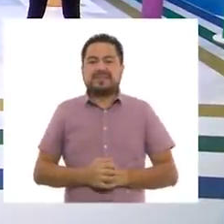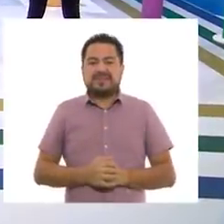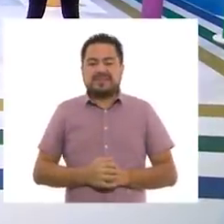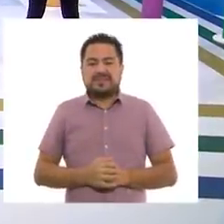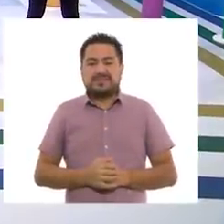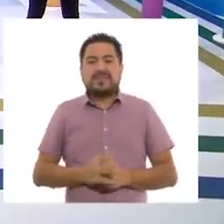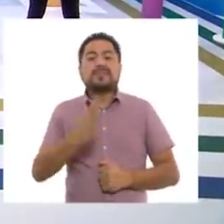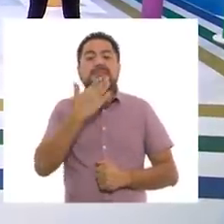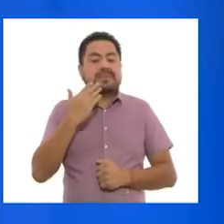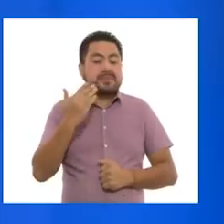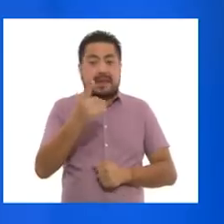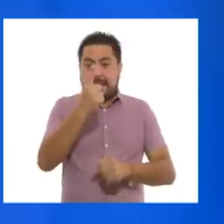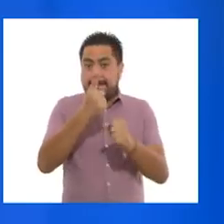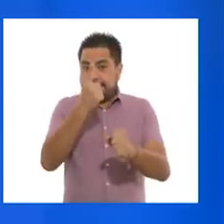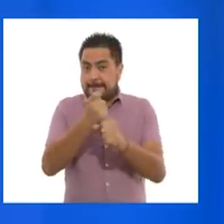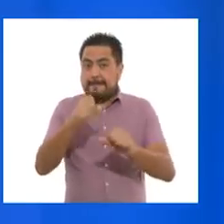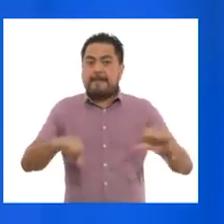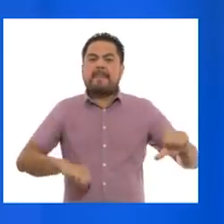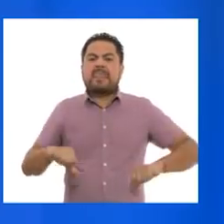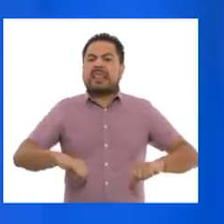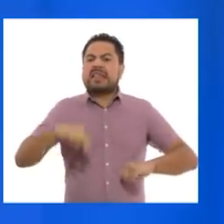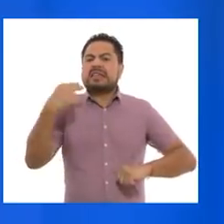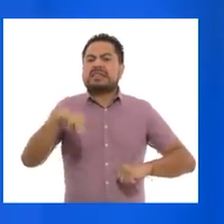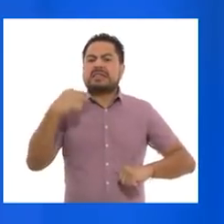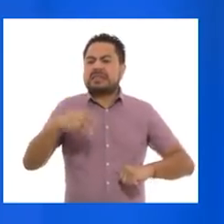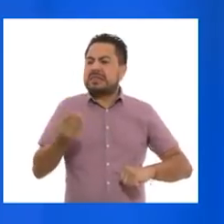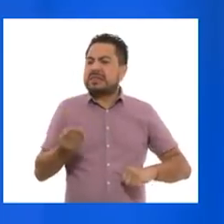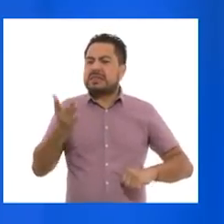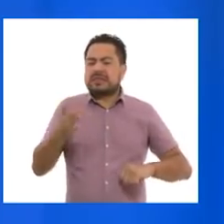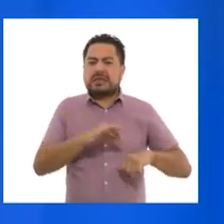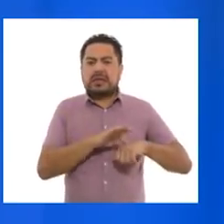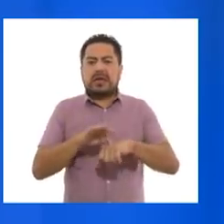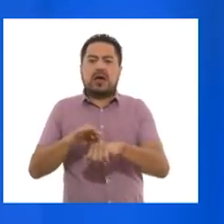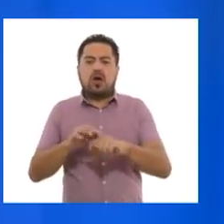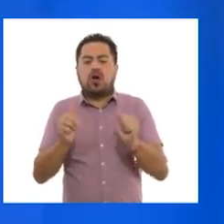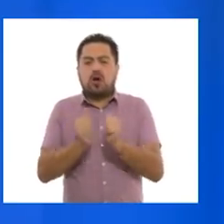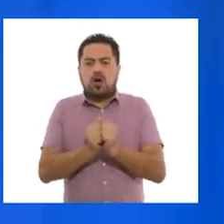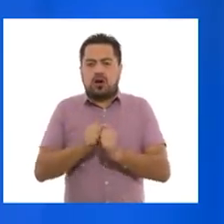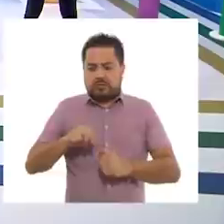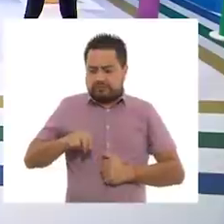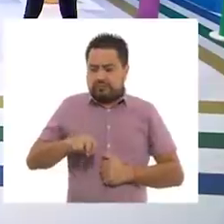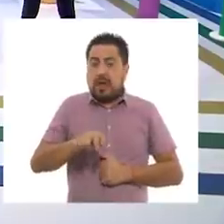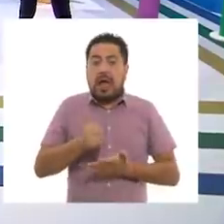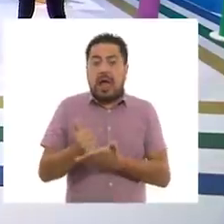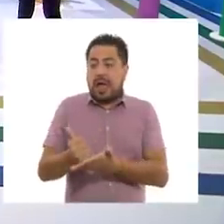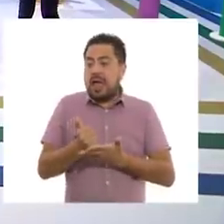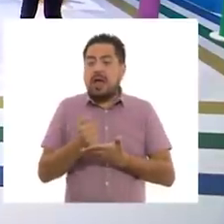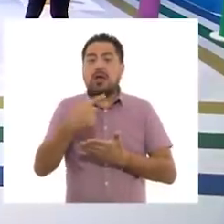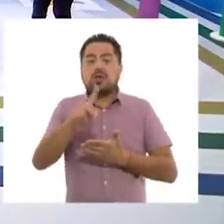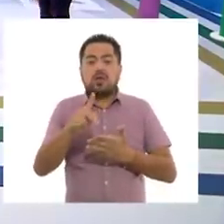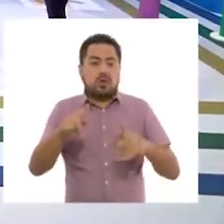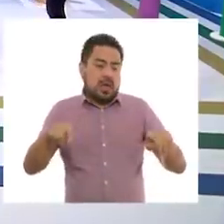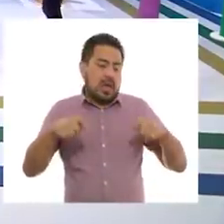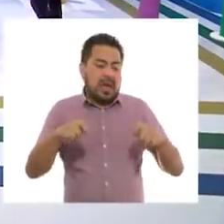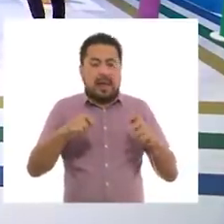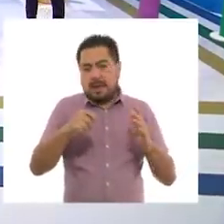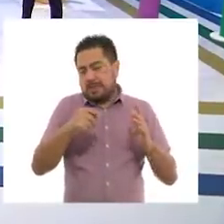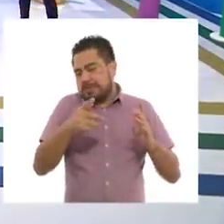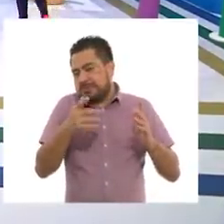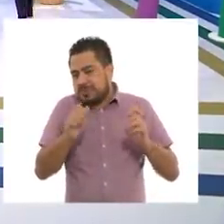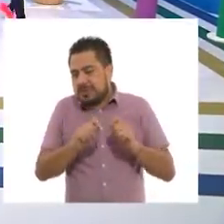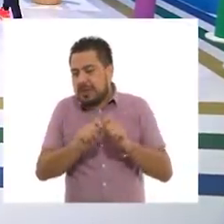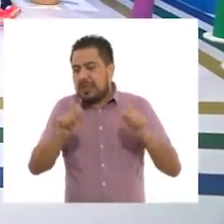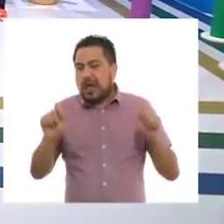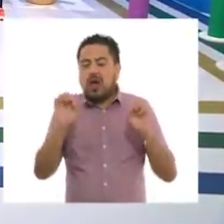comenzamos? Muy bien. La primera actividad se llama Recorridos en Equilibrio. Con la ayuda de tu cartón o tu franela